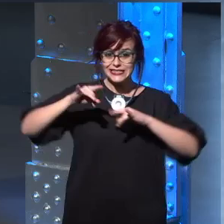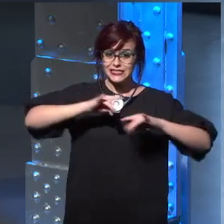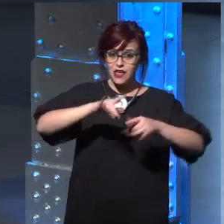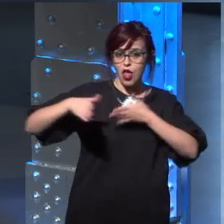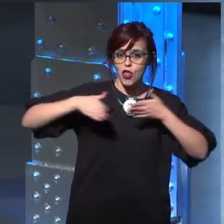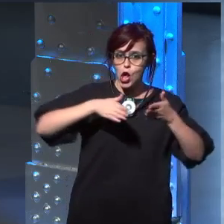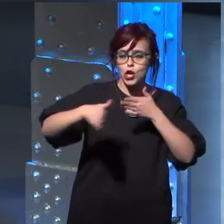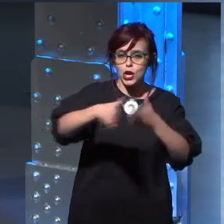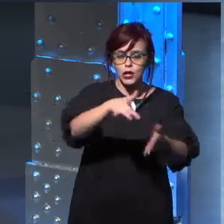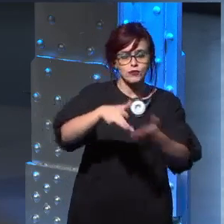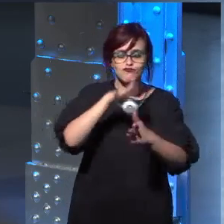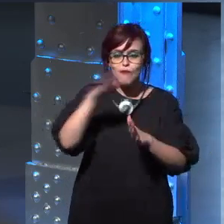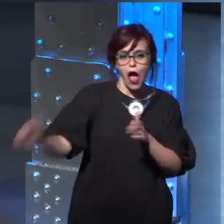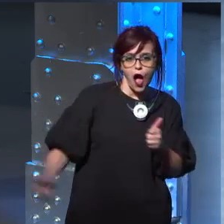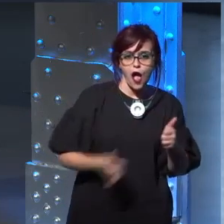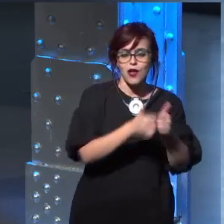Can you hear the interpreting?